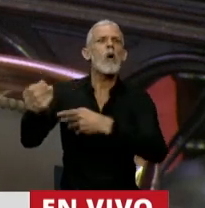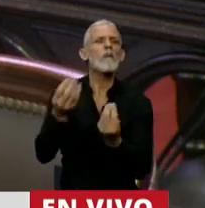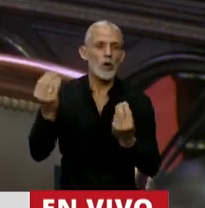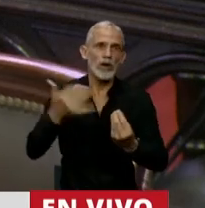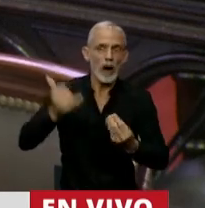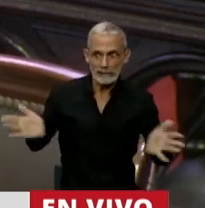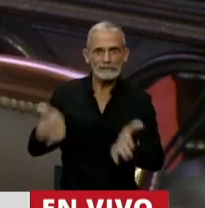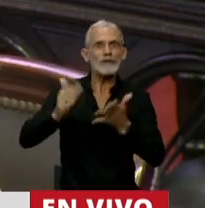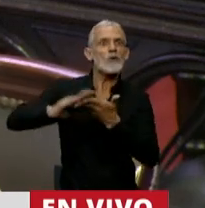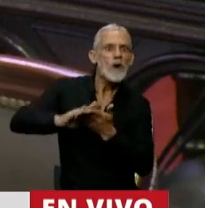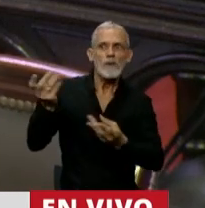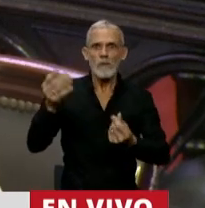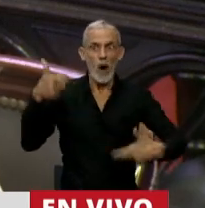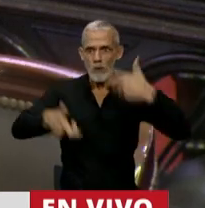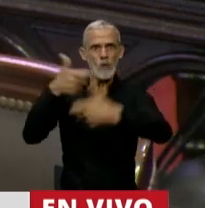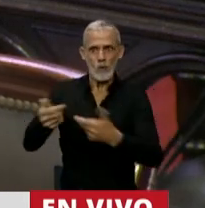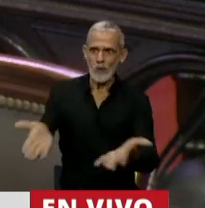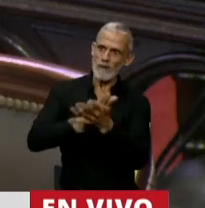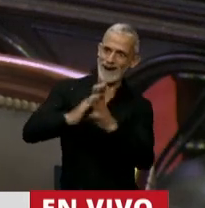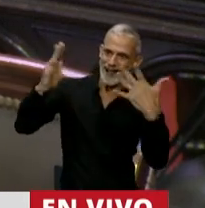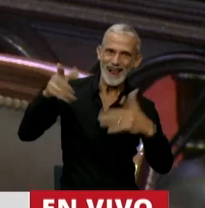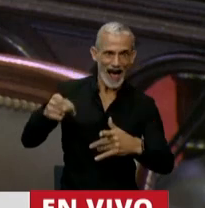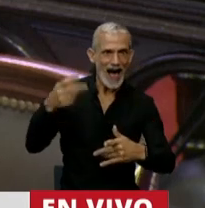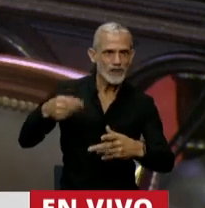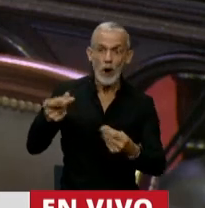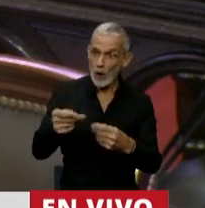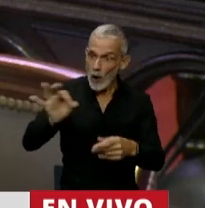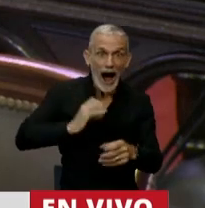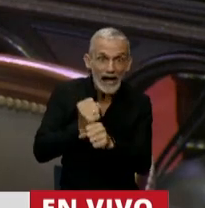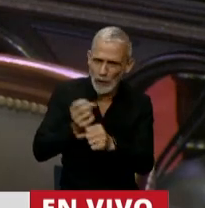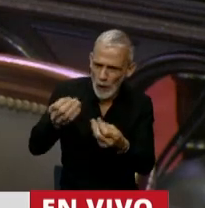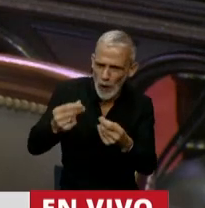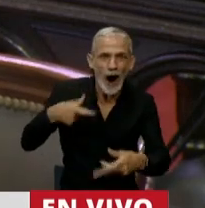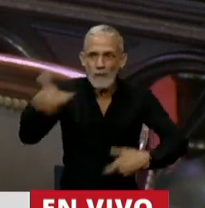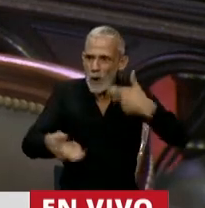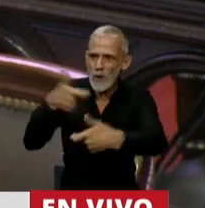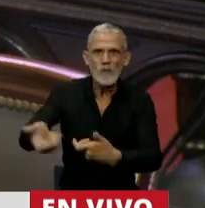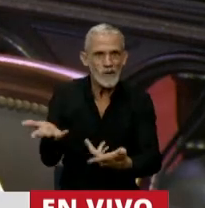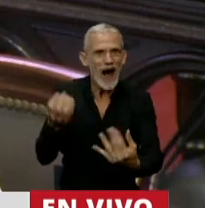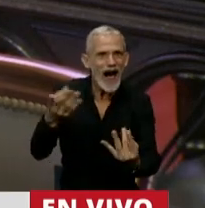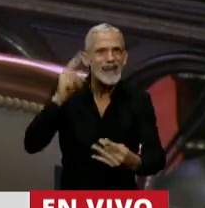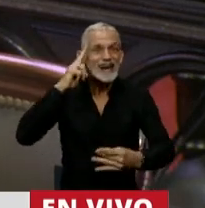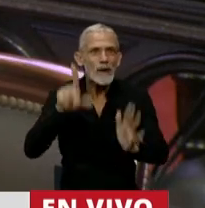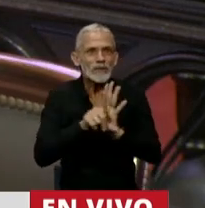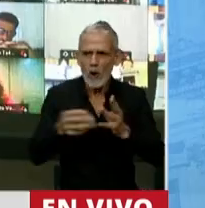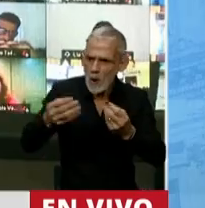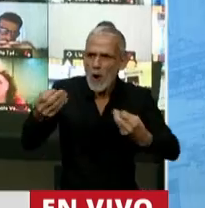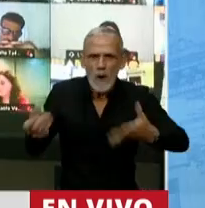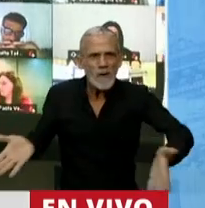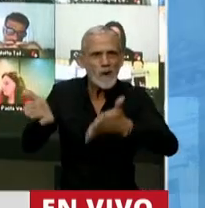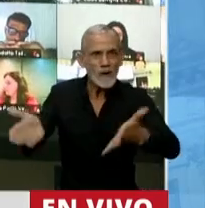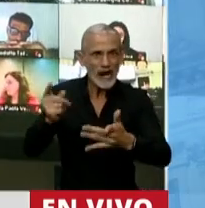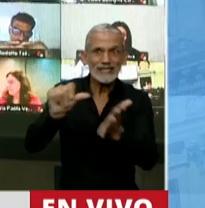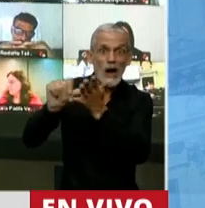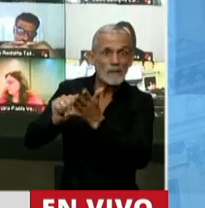porque promueven la innovación, el mérito, se premia el trabajo, se premia el respeto a la ley, las